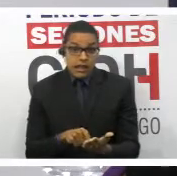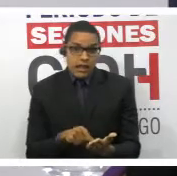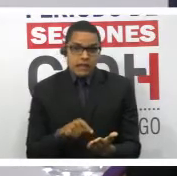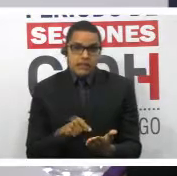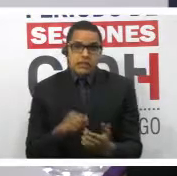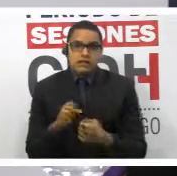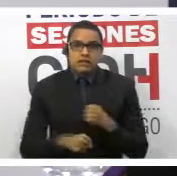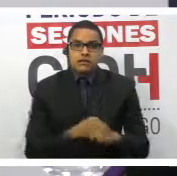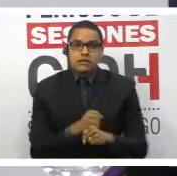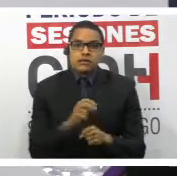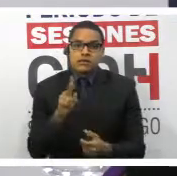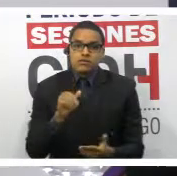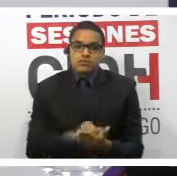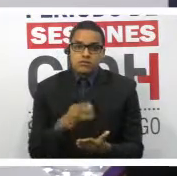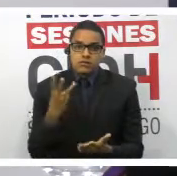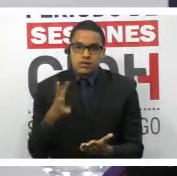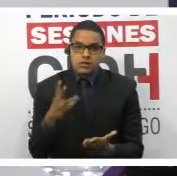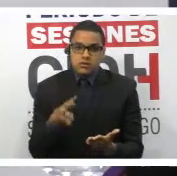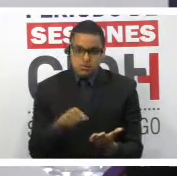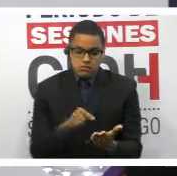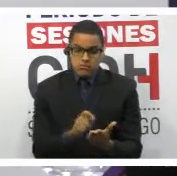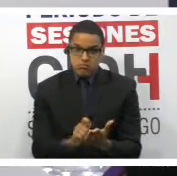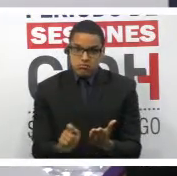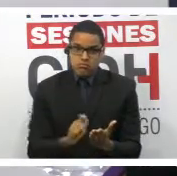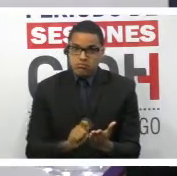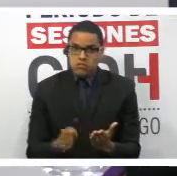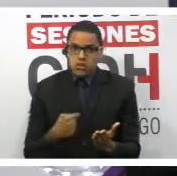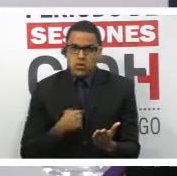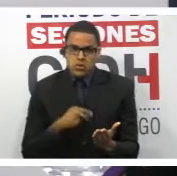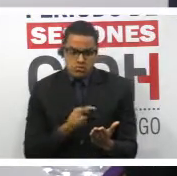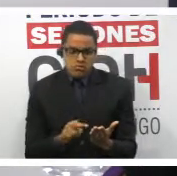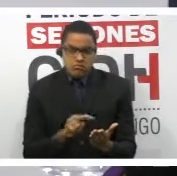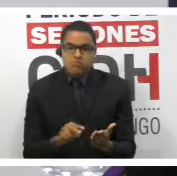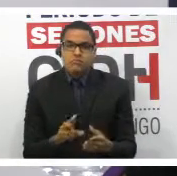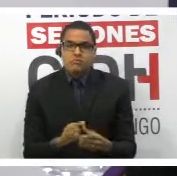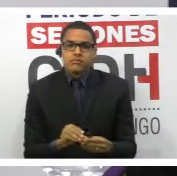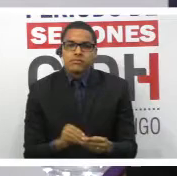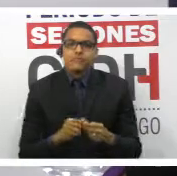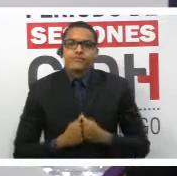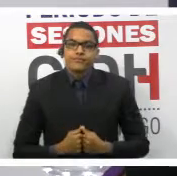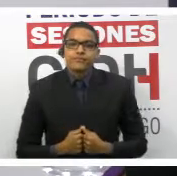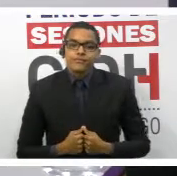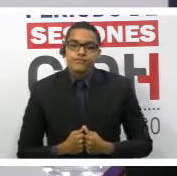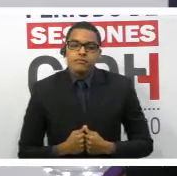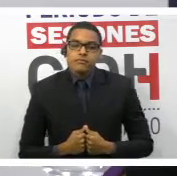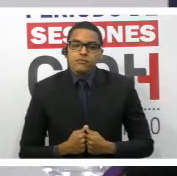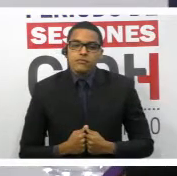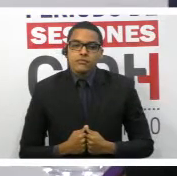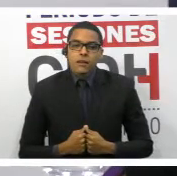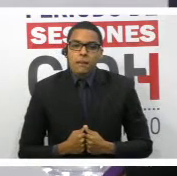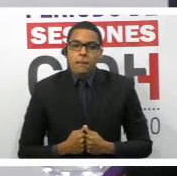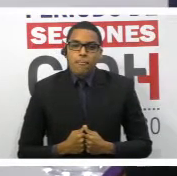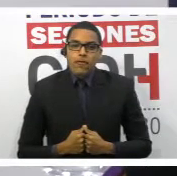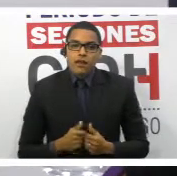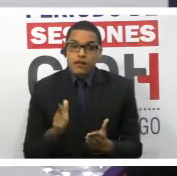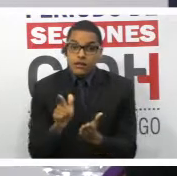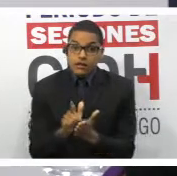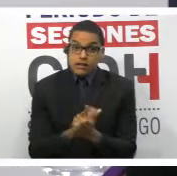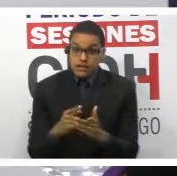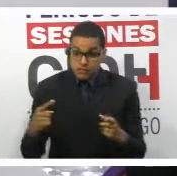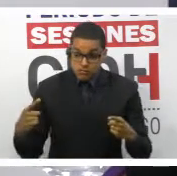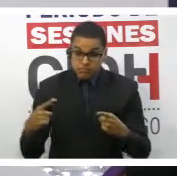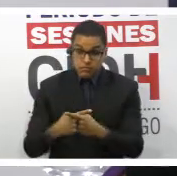comité sobre discapacidad de la onu el que crea la convención y que dice las violaciones relativas a la privación de la